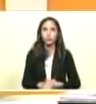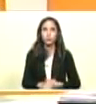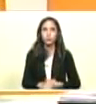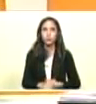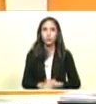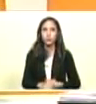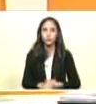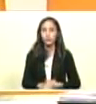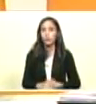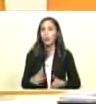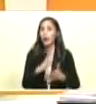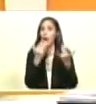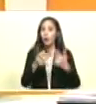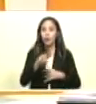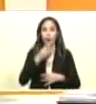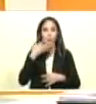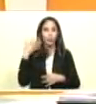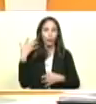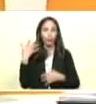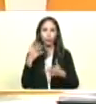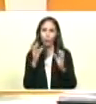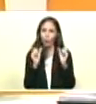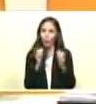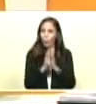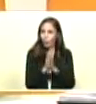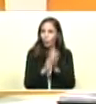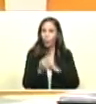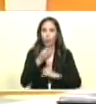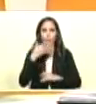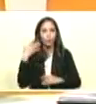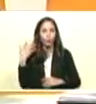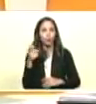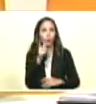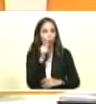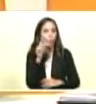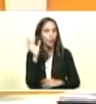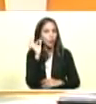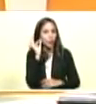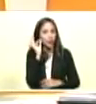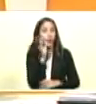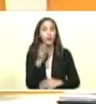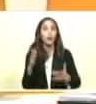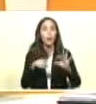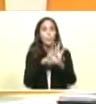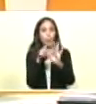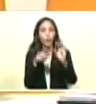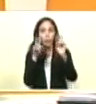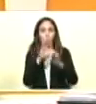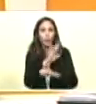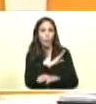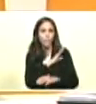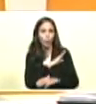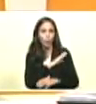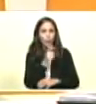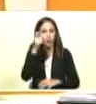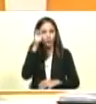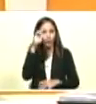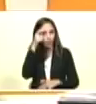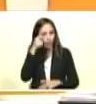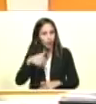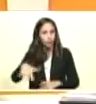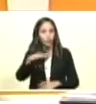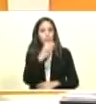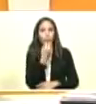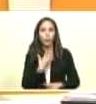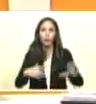Venezuela. Sintámonos orgullosos, sintámonos orgullosas que el Petro le pertenece a todas y a todos. Buenas